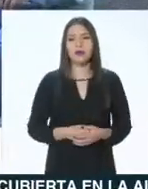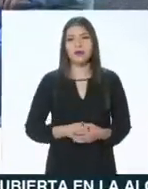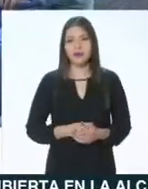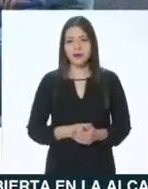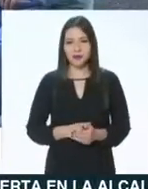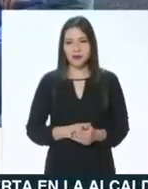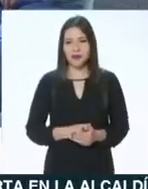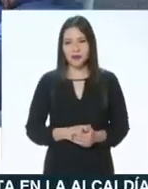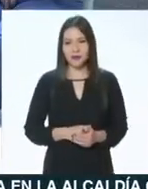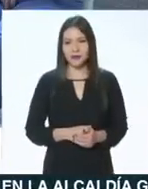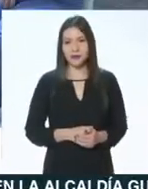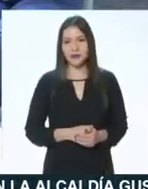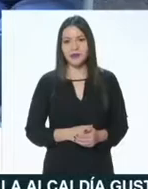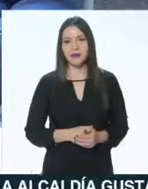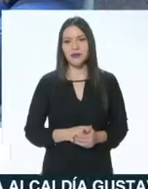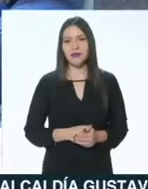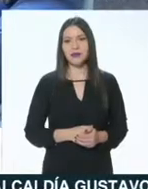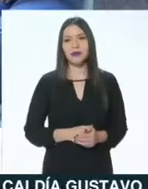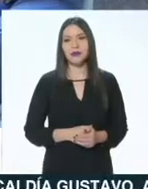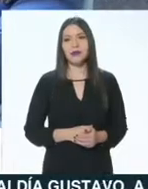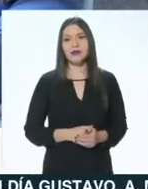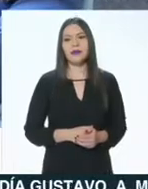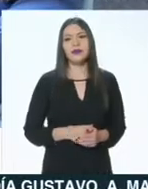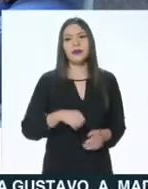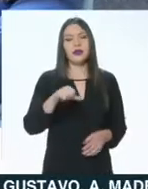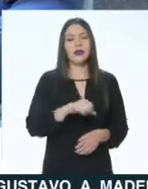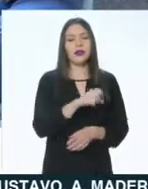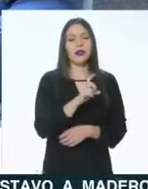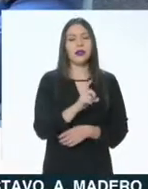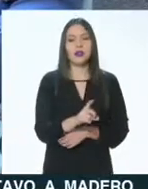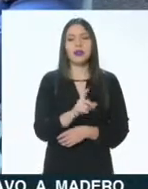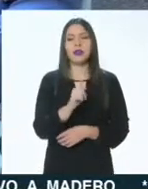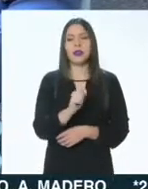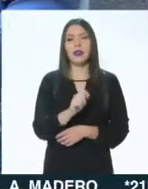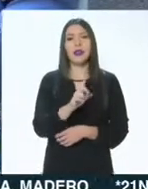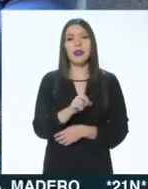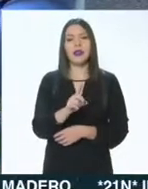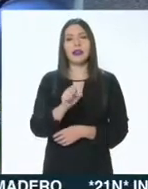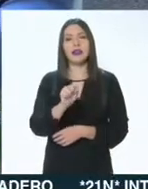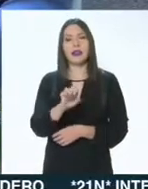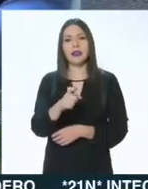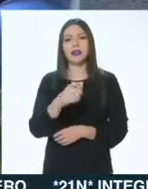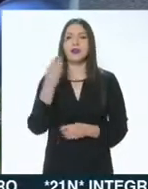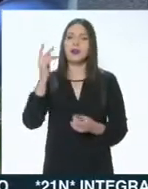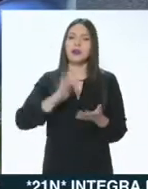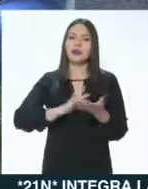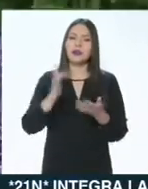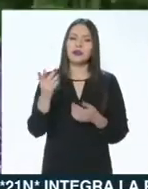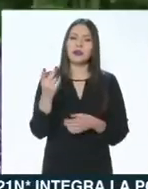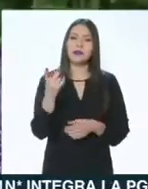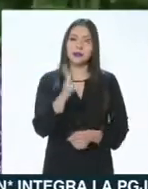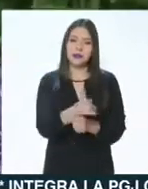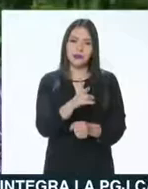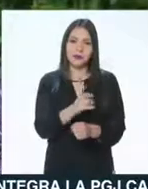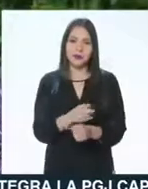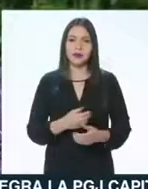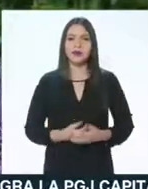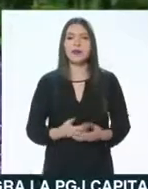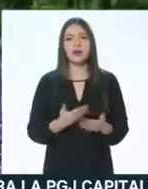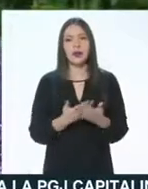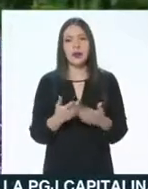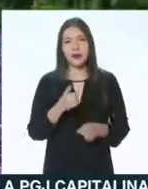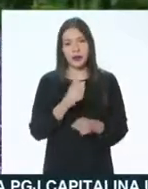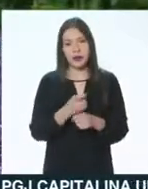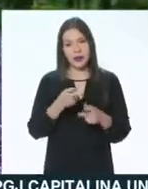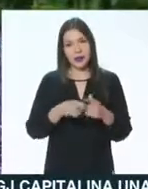es, pues soy la DT de Didesex y pues muchas gracias por la invitación. No, de que ustedes, a ver, primero vamos con las damas